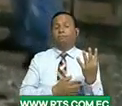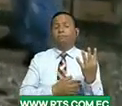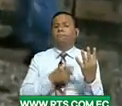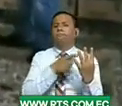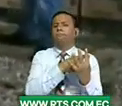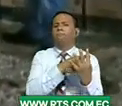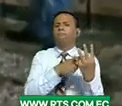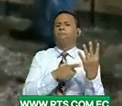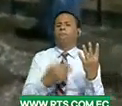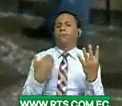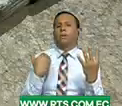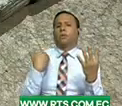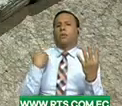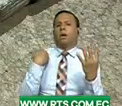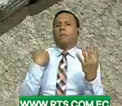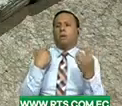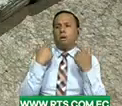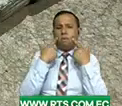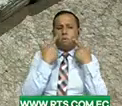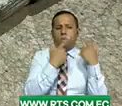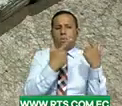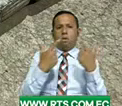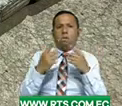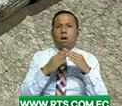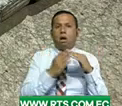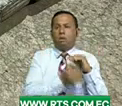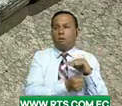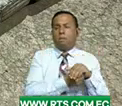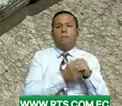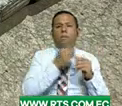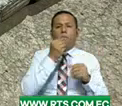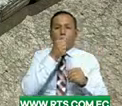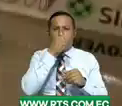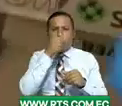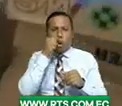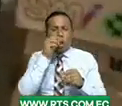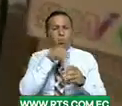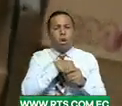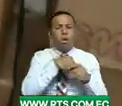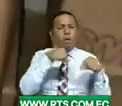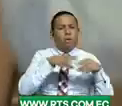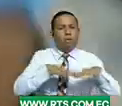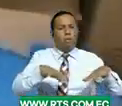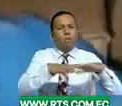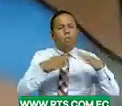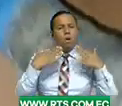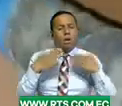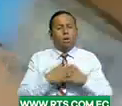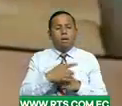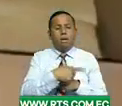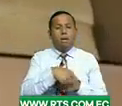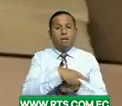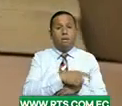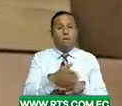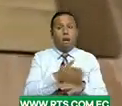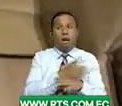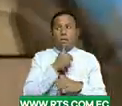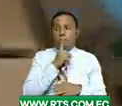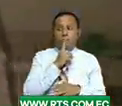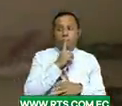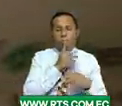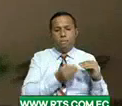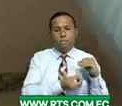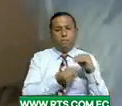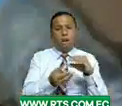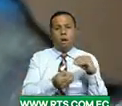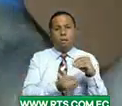de acopio temporal de grandes cantidades de droga en Guayaquil, previo a su embarque y contaminación de contenedores con destino